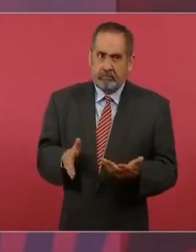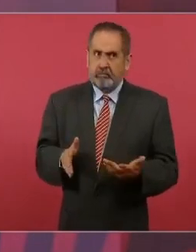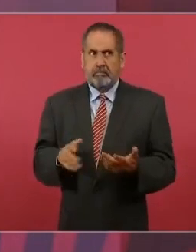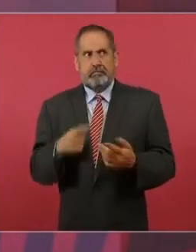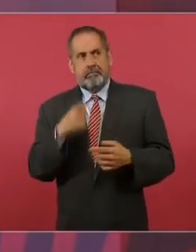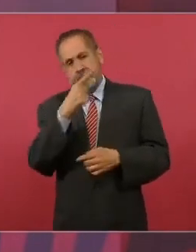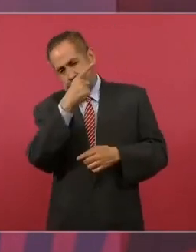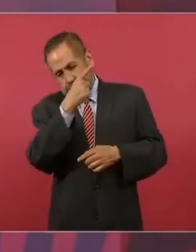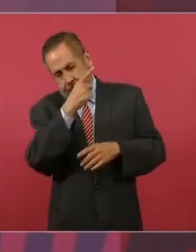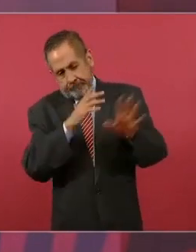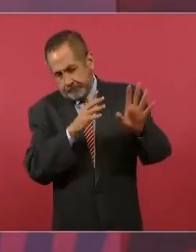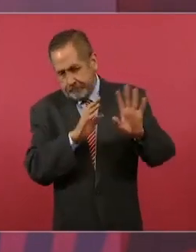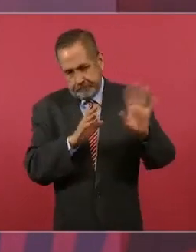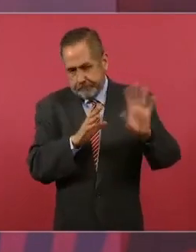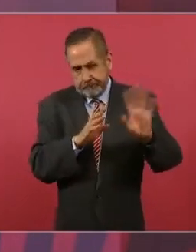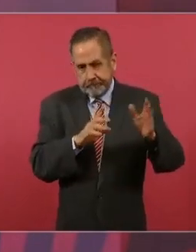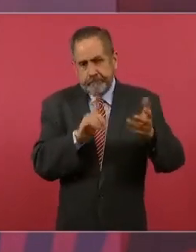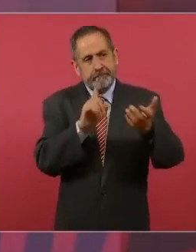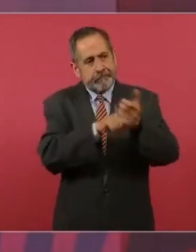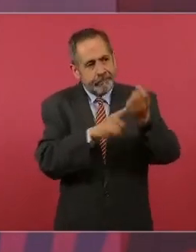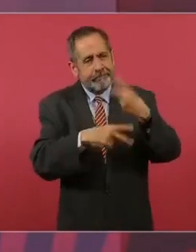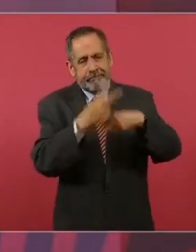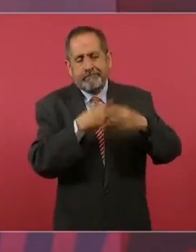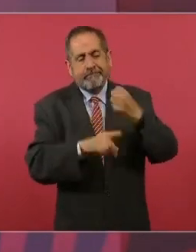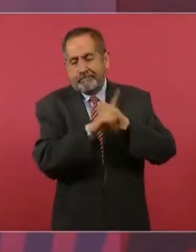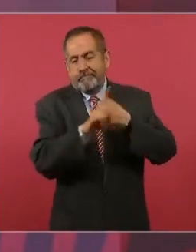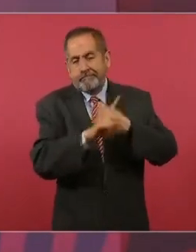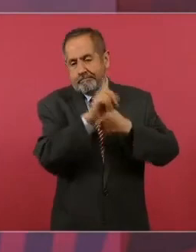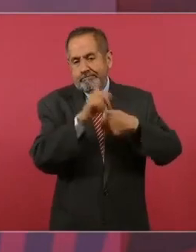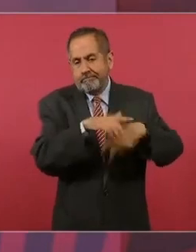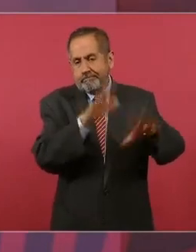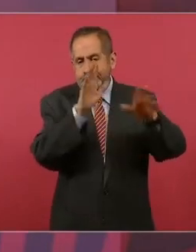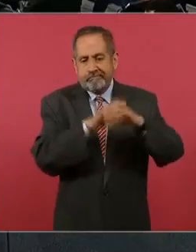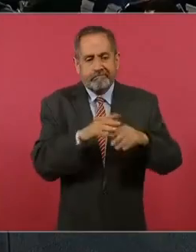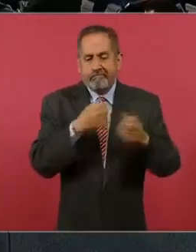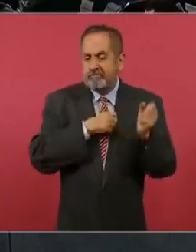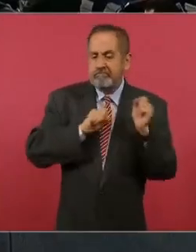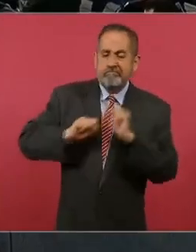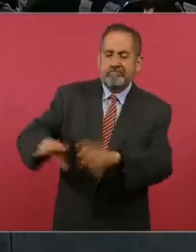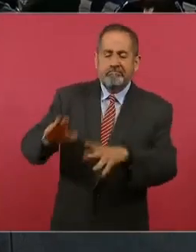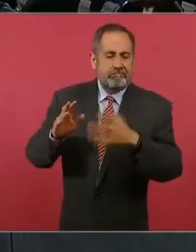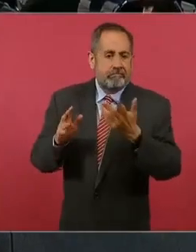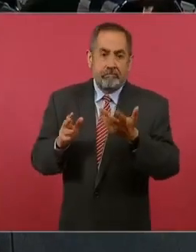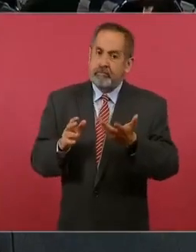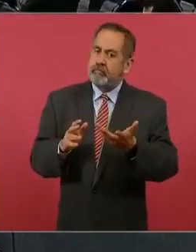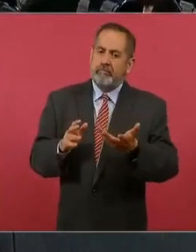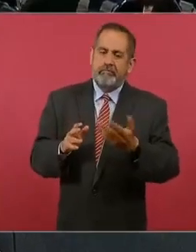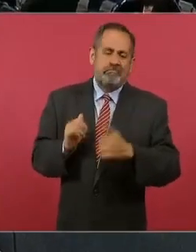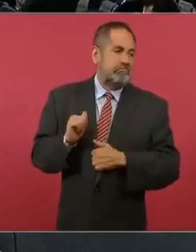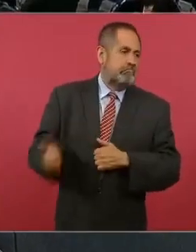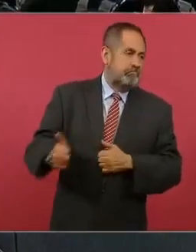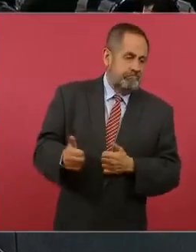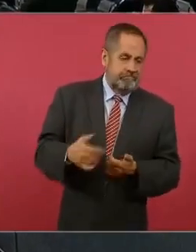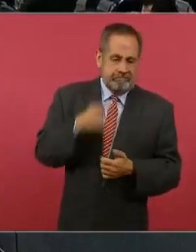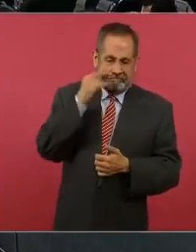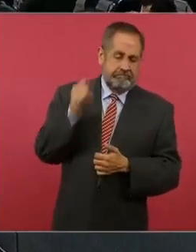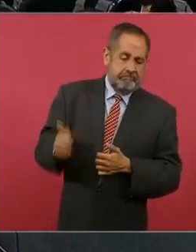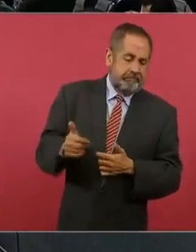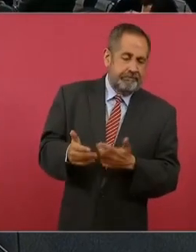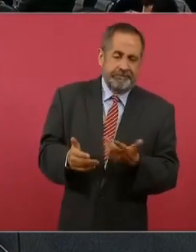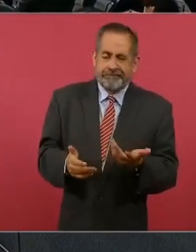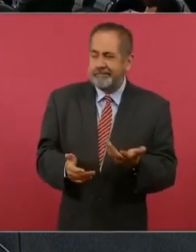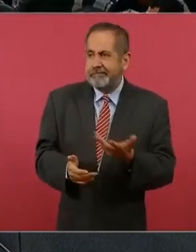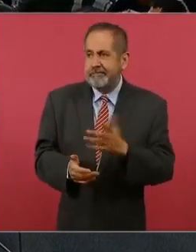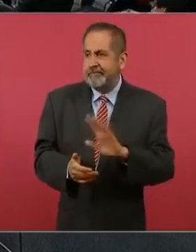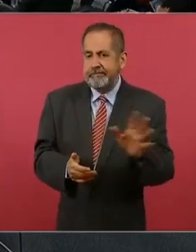porque eso produce muchos problemas. Eso es abandono, eso es desprecio, eso